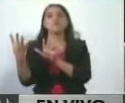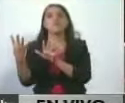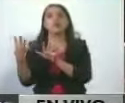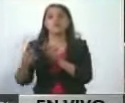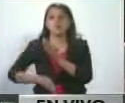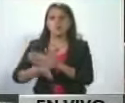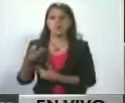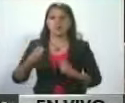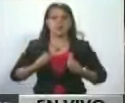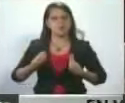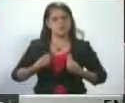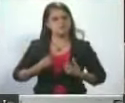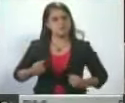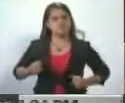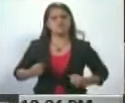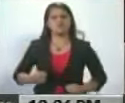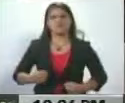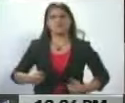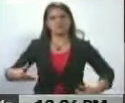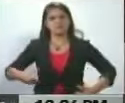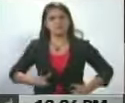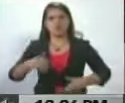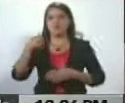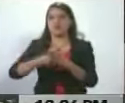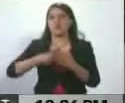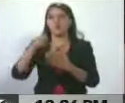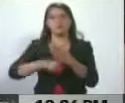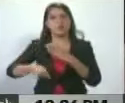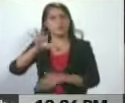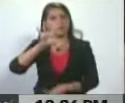que nunca y con más ganas de luchar por la patria.